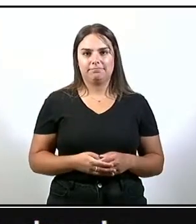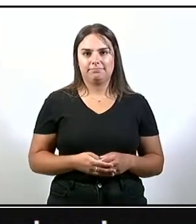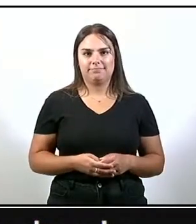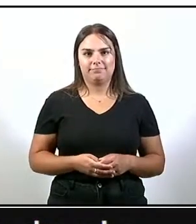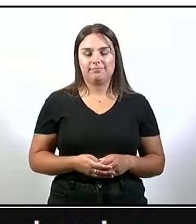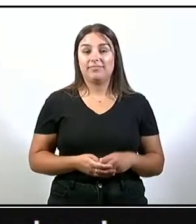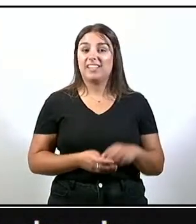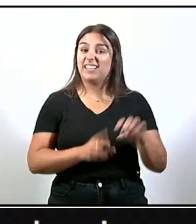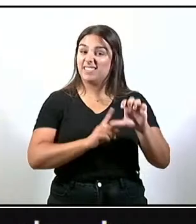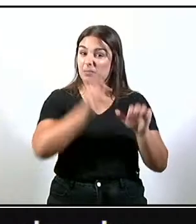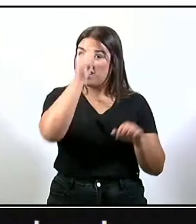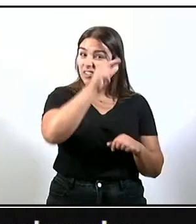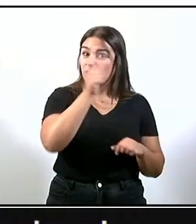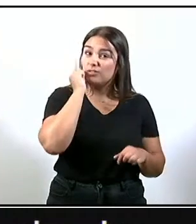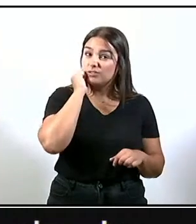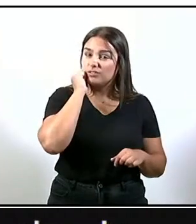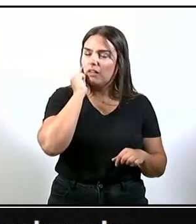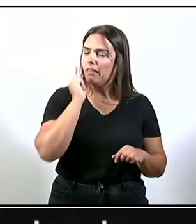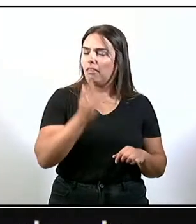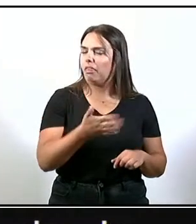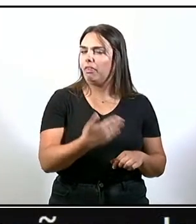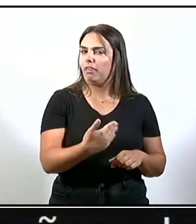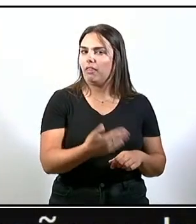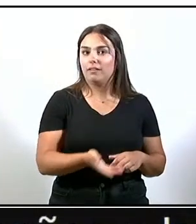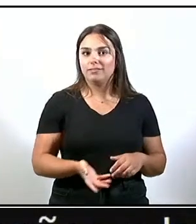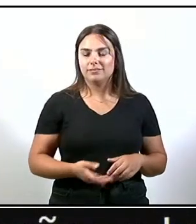no los extremeños y las extremeñas,